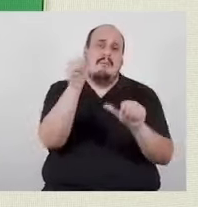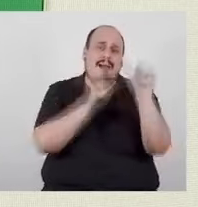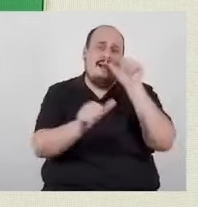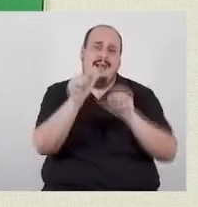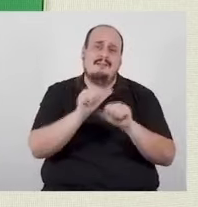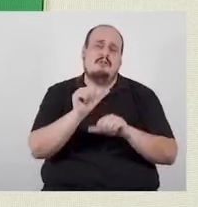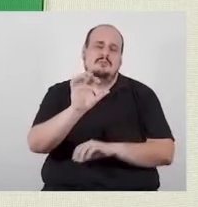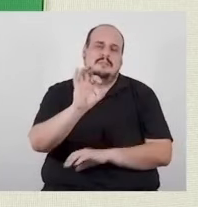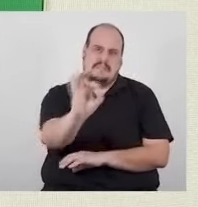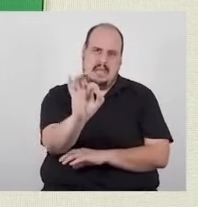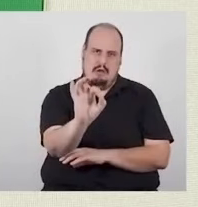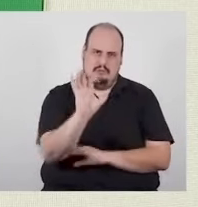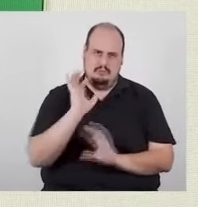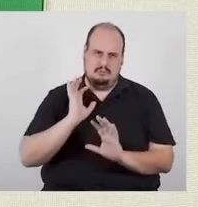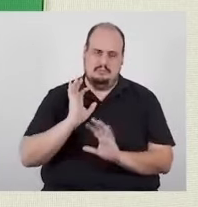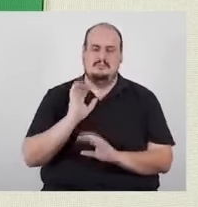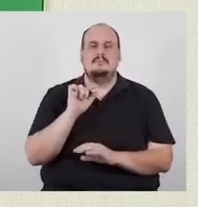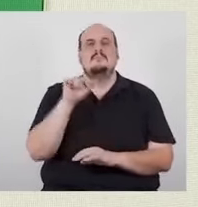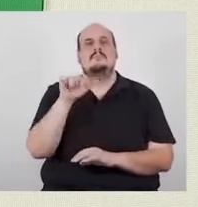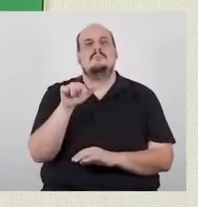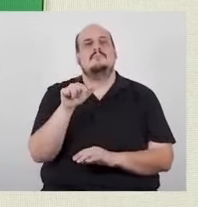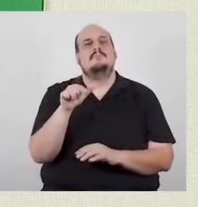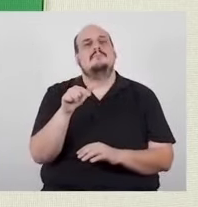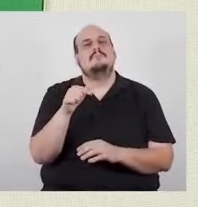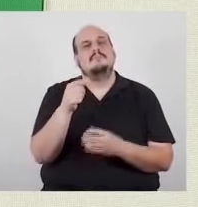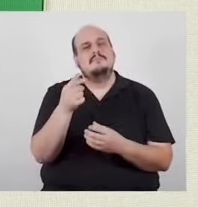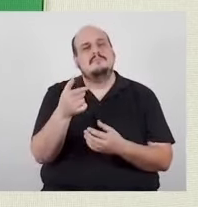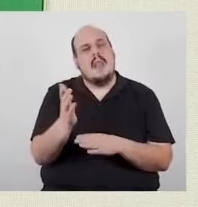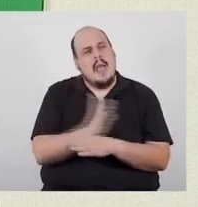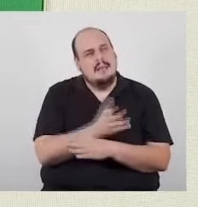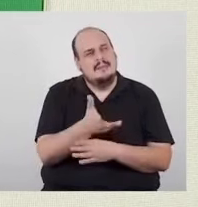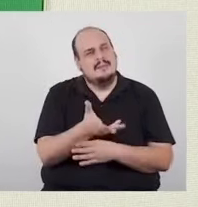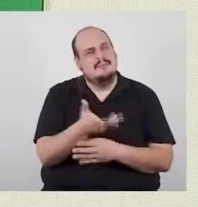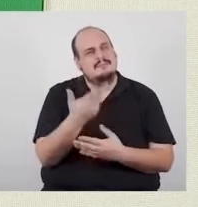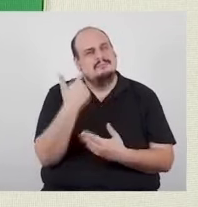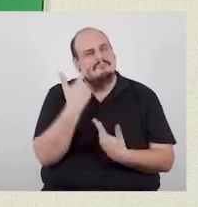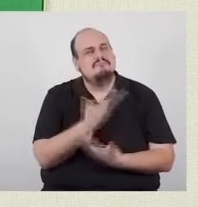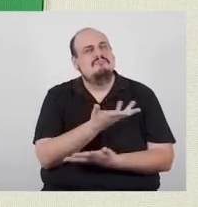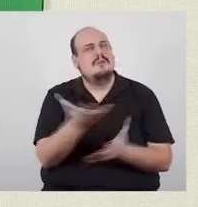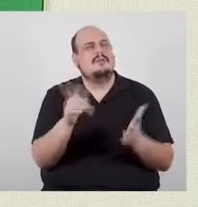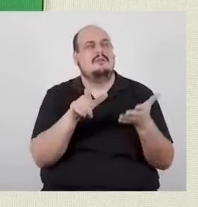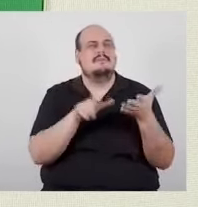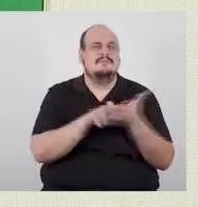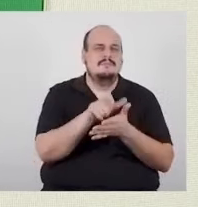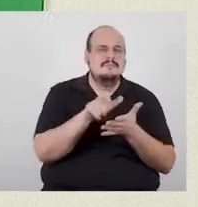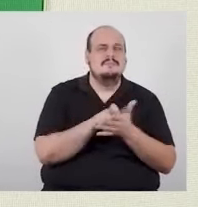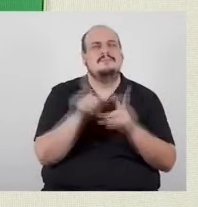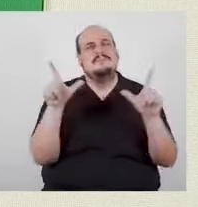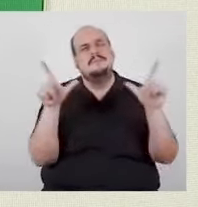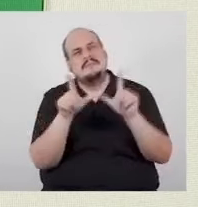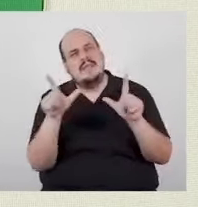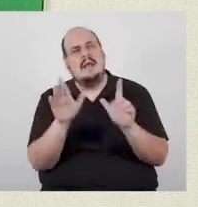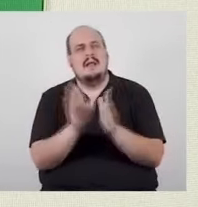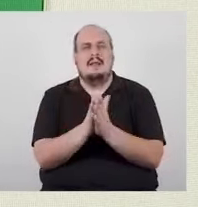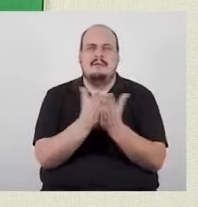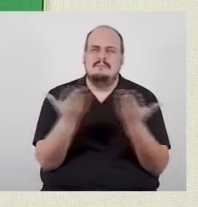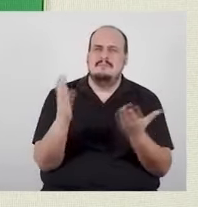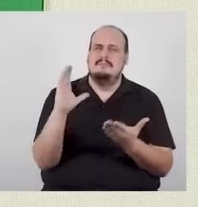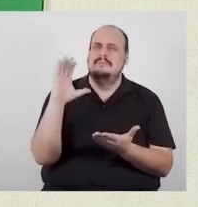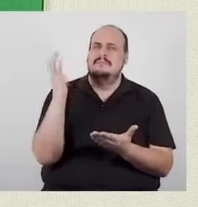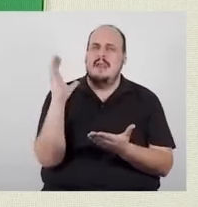parte del programa, te invito a que veamos cómo las redes, los medios de comunicación, muchas veces también,